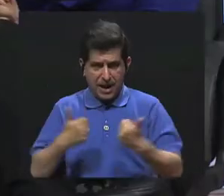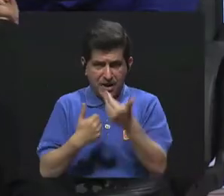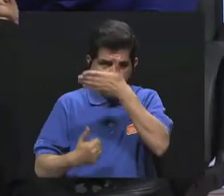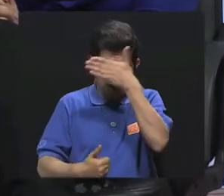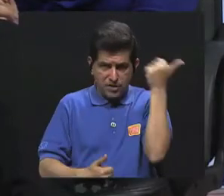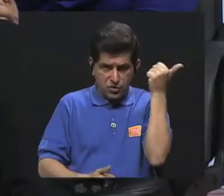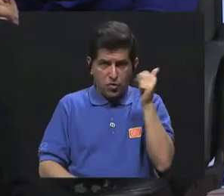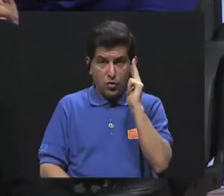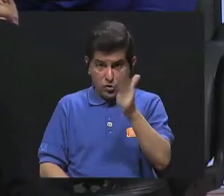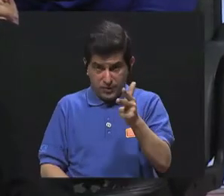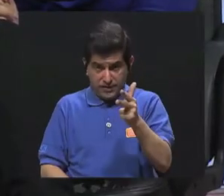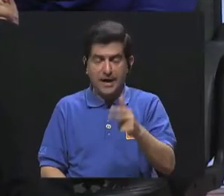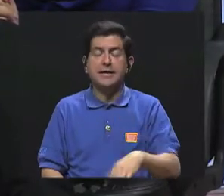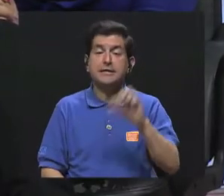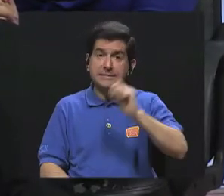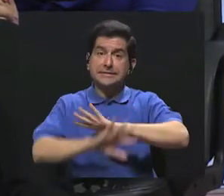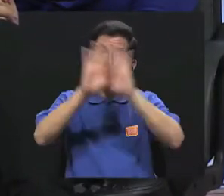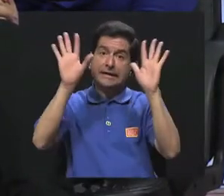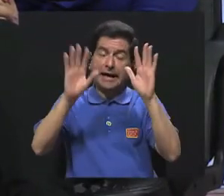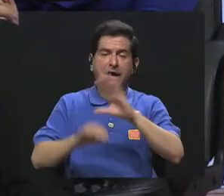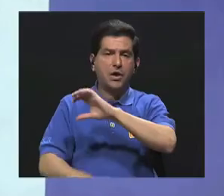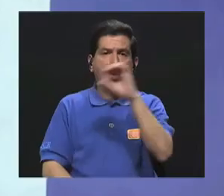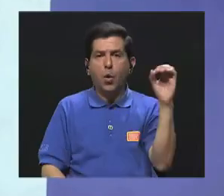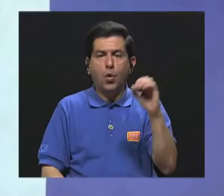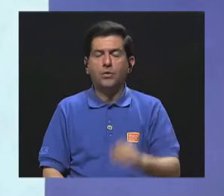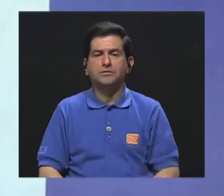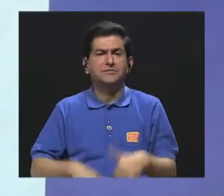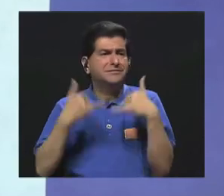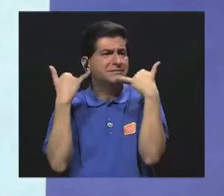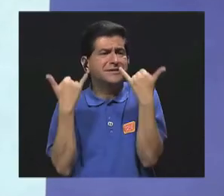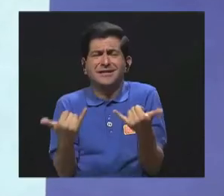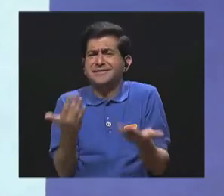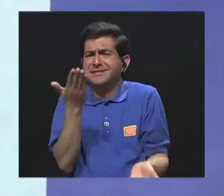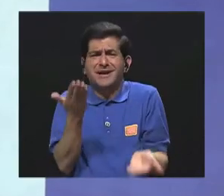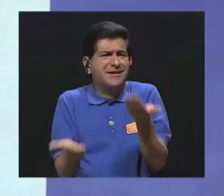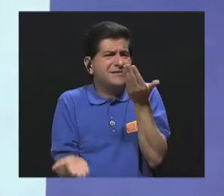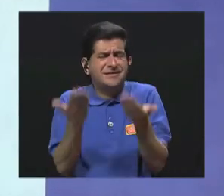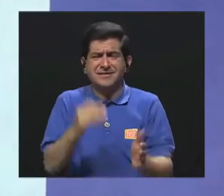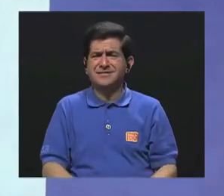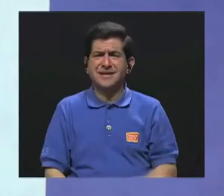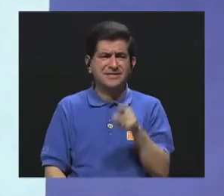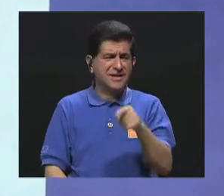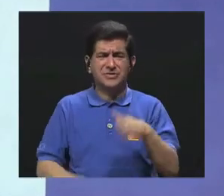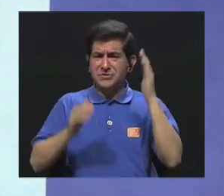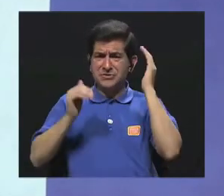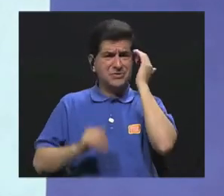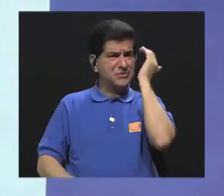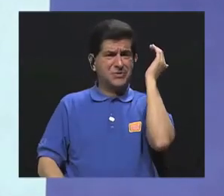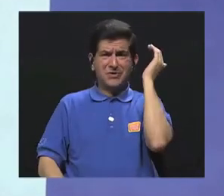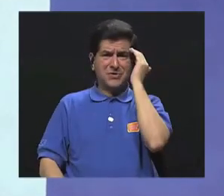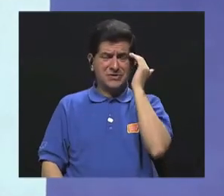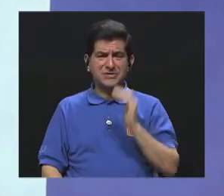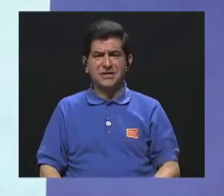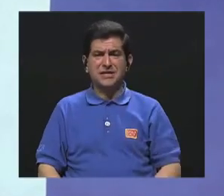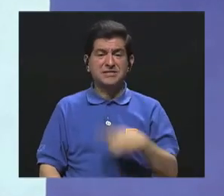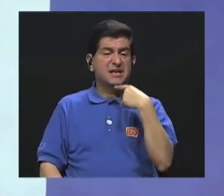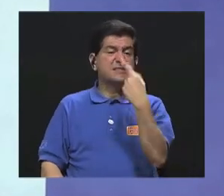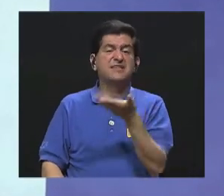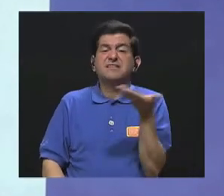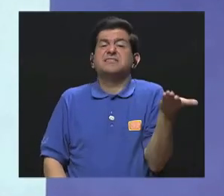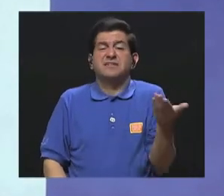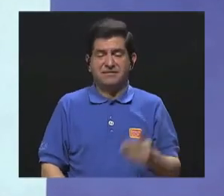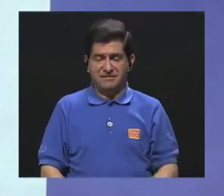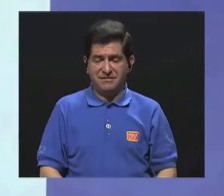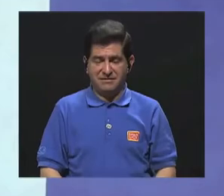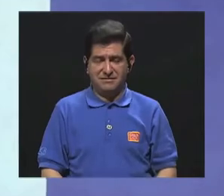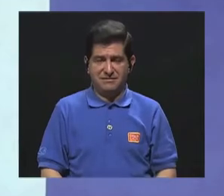de la cámara. Claro, o que realmente ya, sí, como que realmente no estén tan conscientes de su discurso. De que están siendo, uh-huh, claro. Sí,